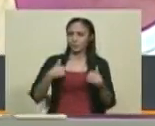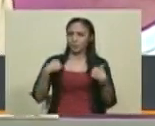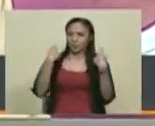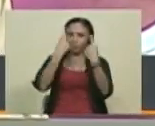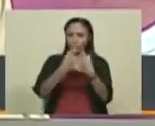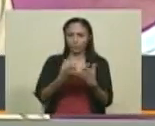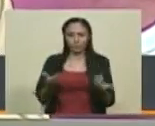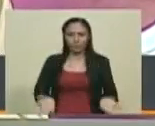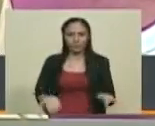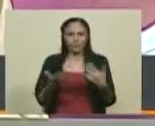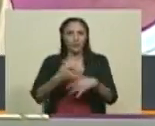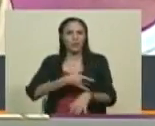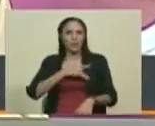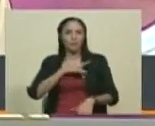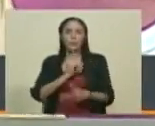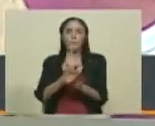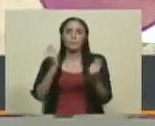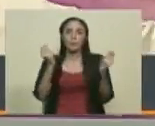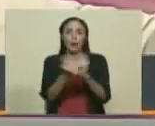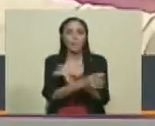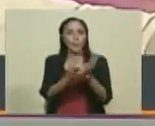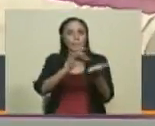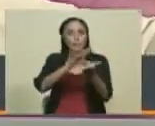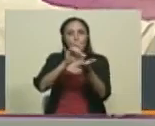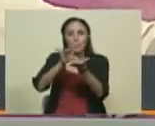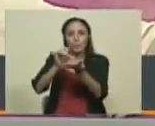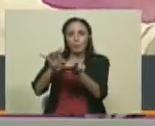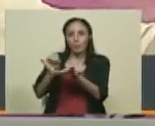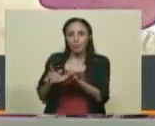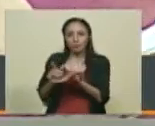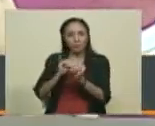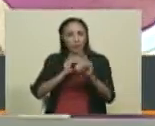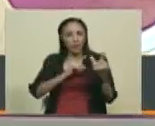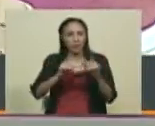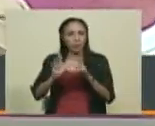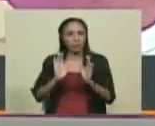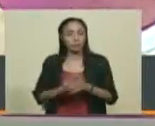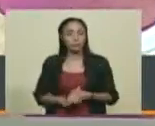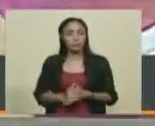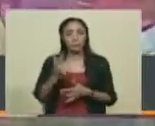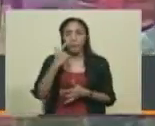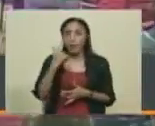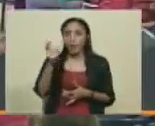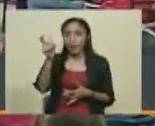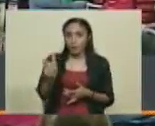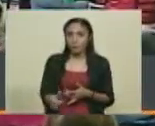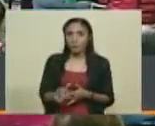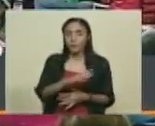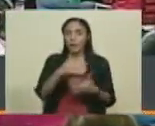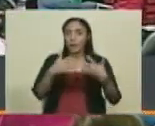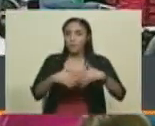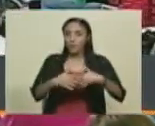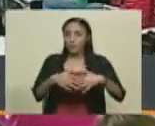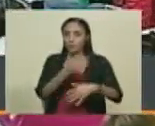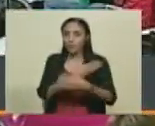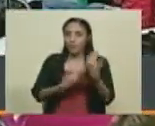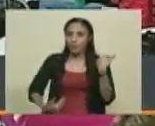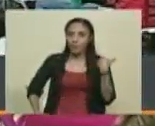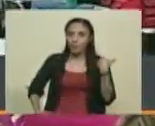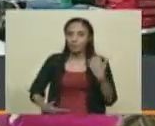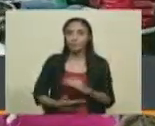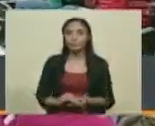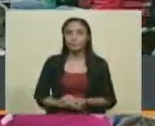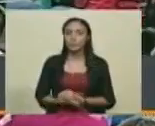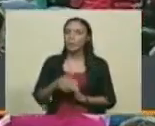hacer un cambio. Y este compañero, poquito a poco, como dice la canción,